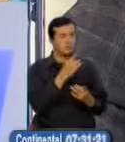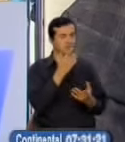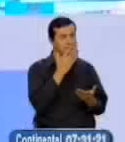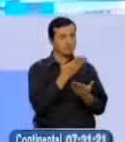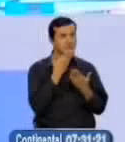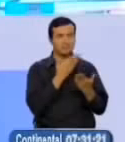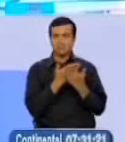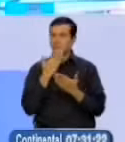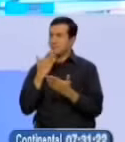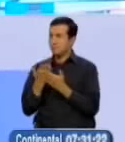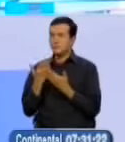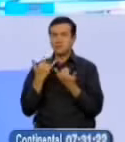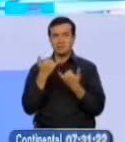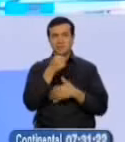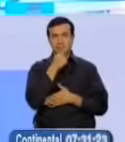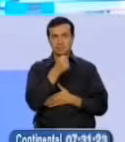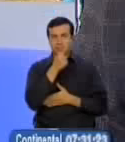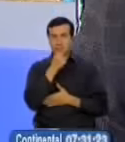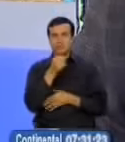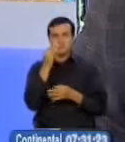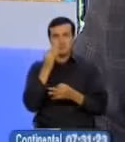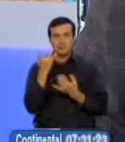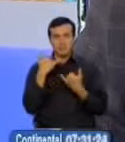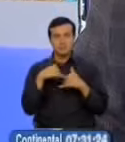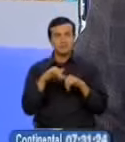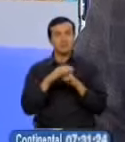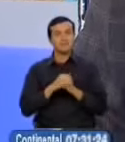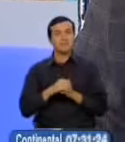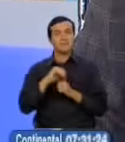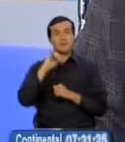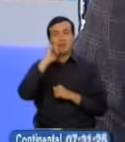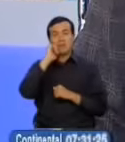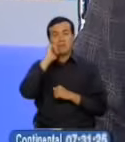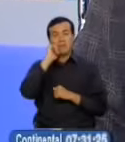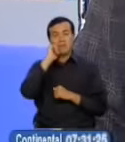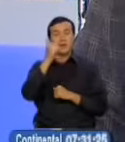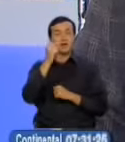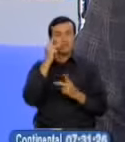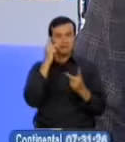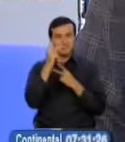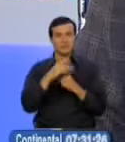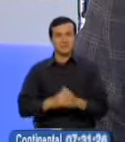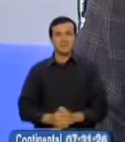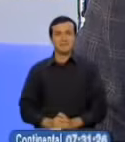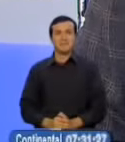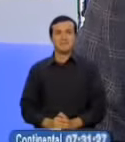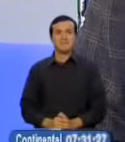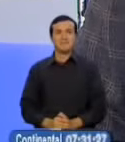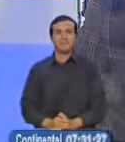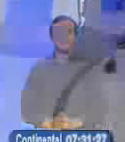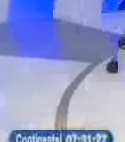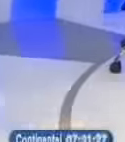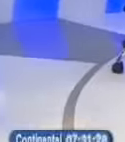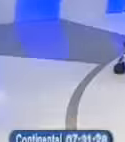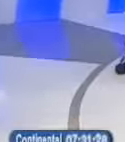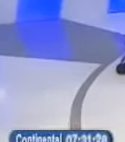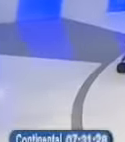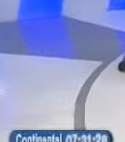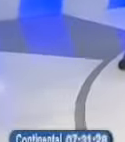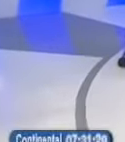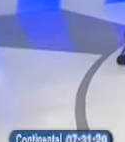nosotros. Gracias a usted. Esto fue Pensamiento Crítico, soy Carlos Rabascal, yo los espero el día de mañana.